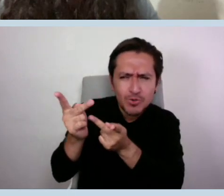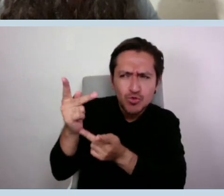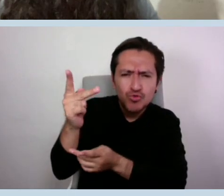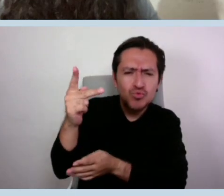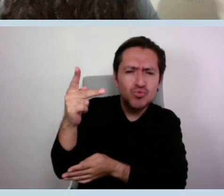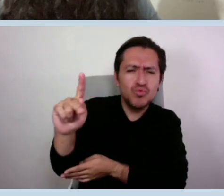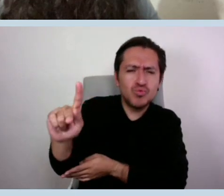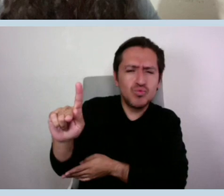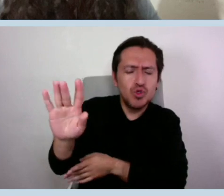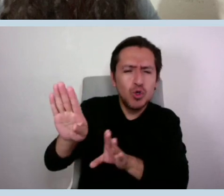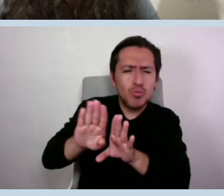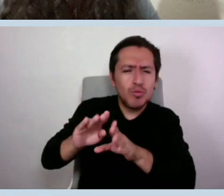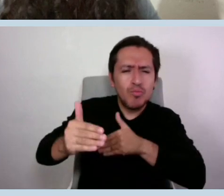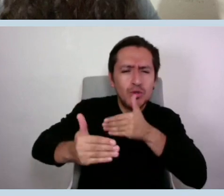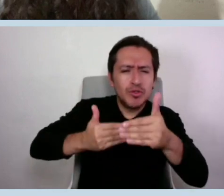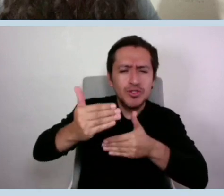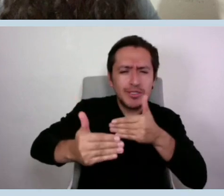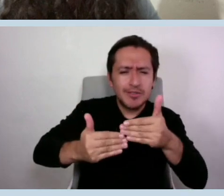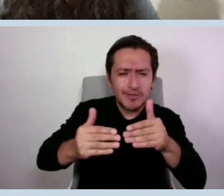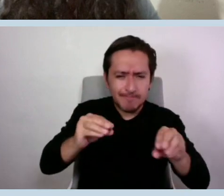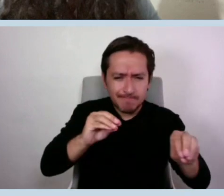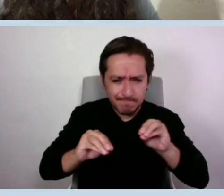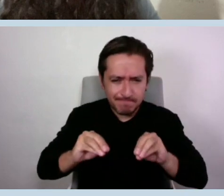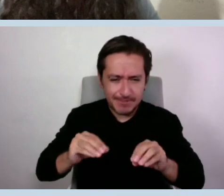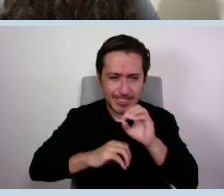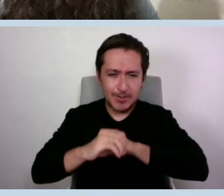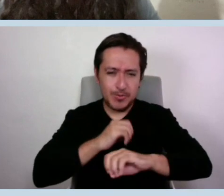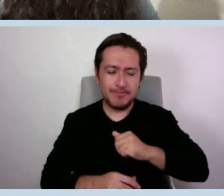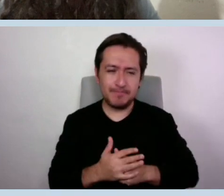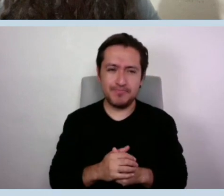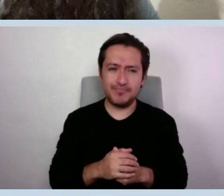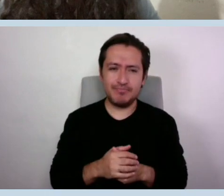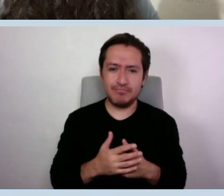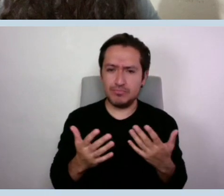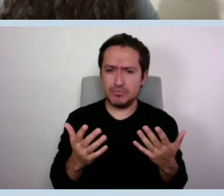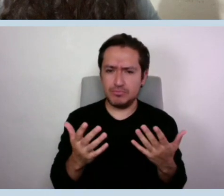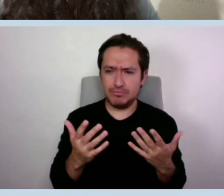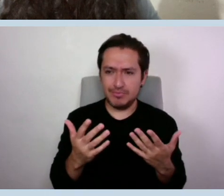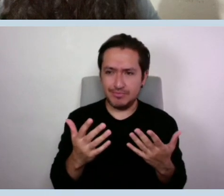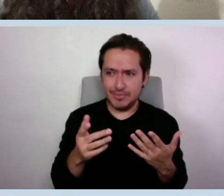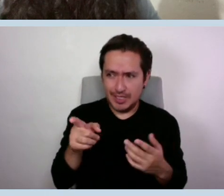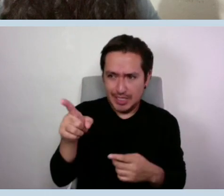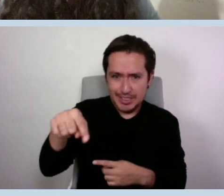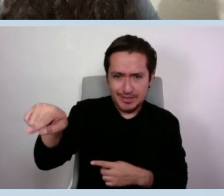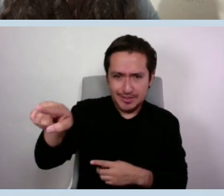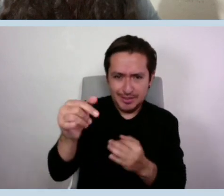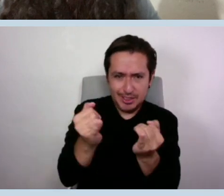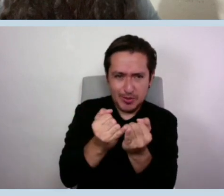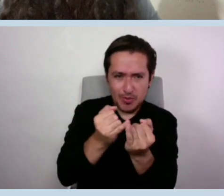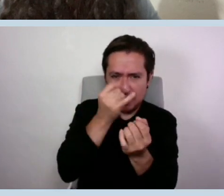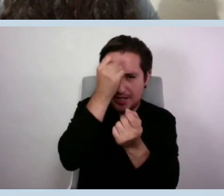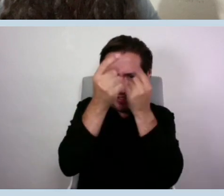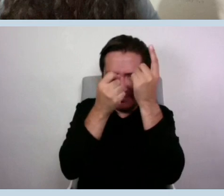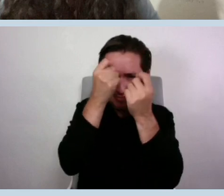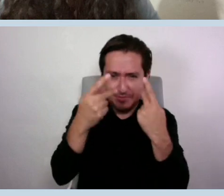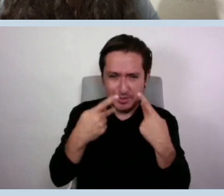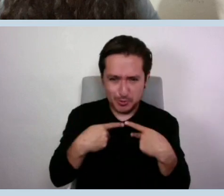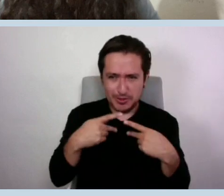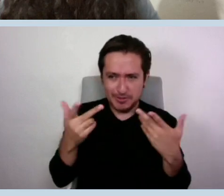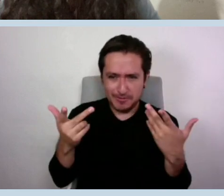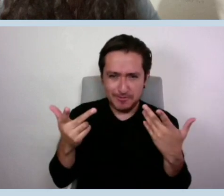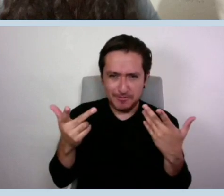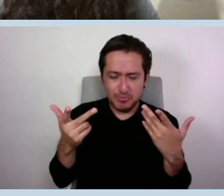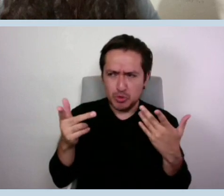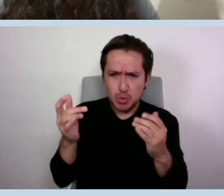Pues es que ellas también estuvieron en su lugar y es un acercamiento y y